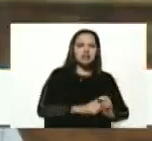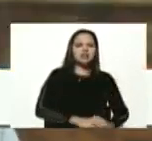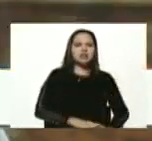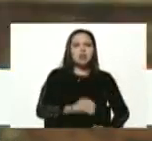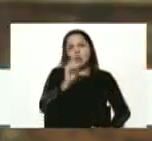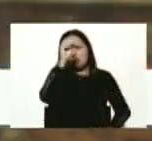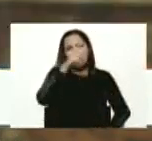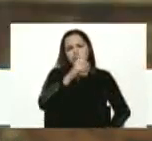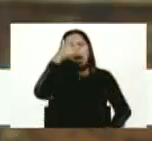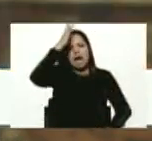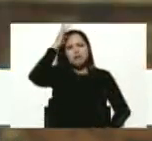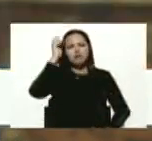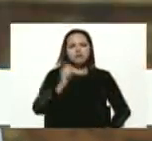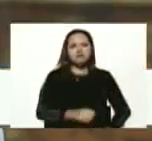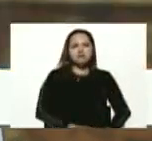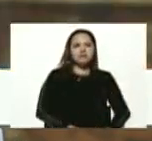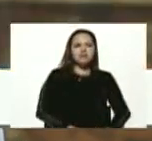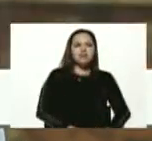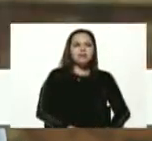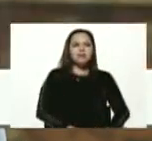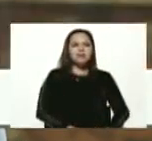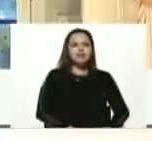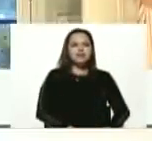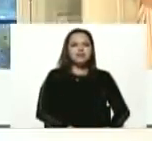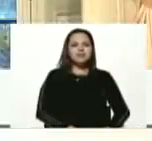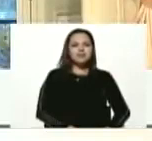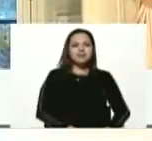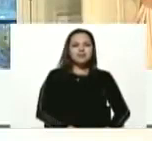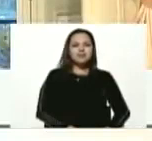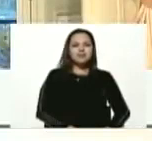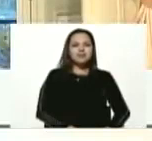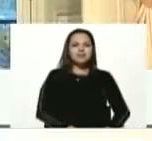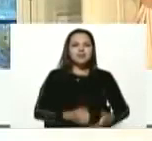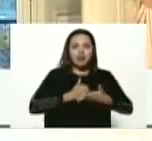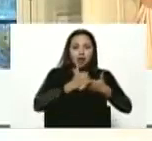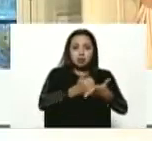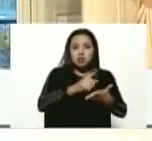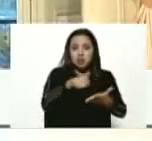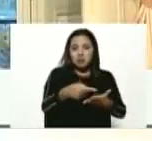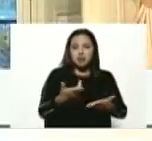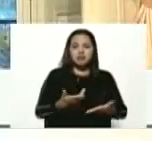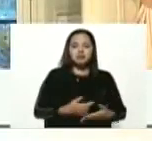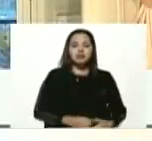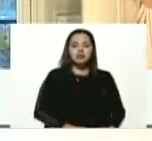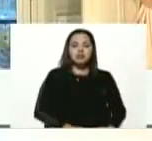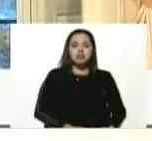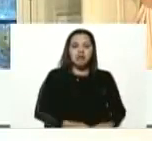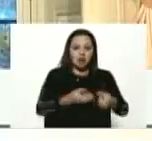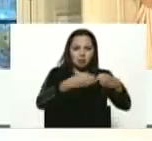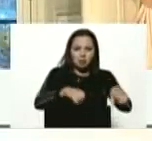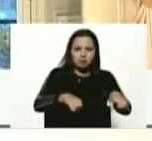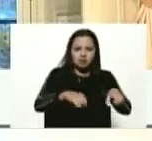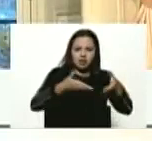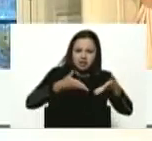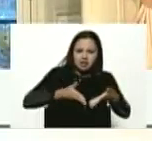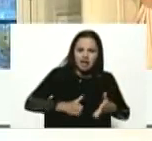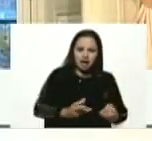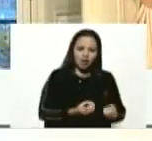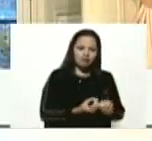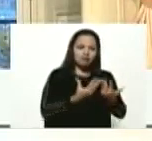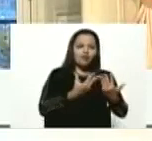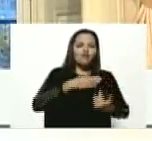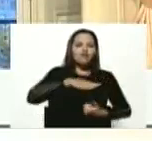gallo, tiene que haber un gallo. Ayuda. Ayuda bastante para que el huevito nazca